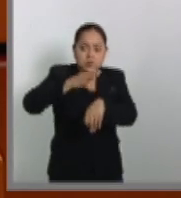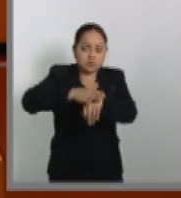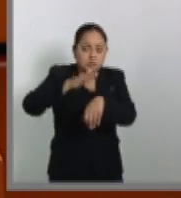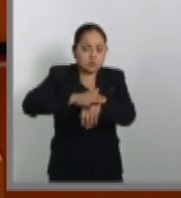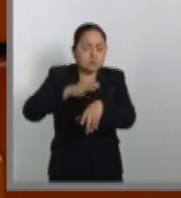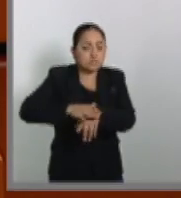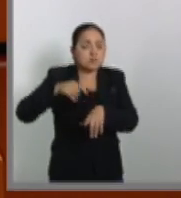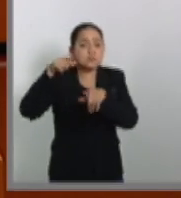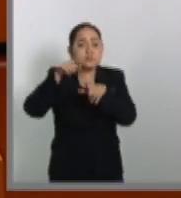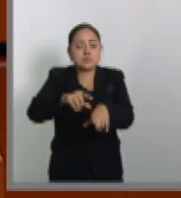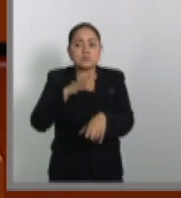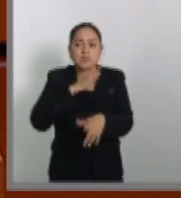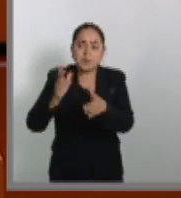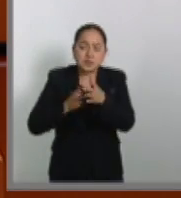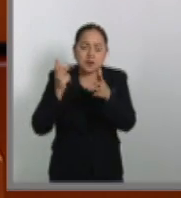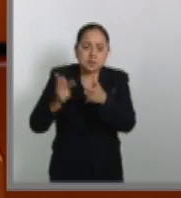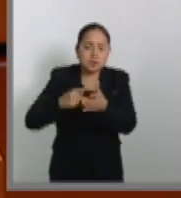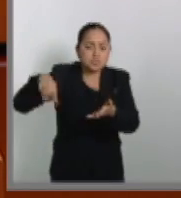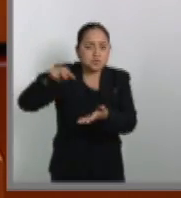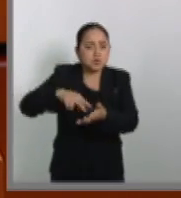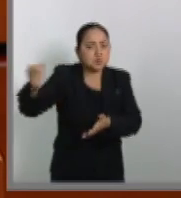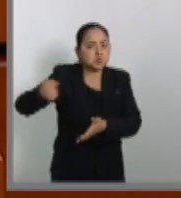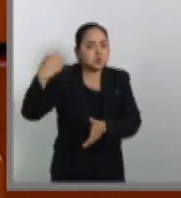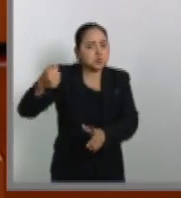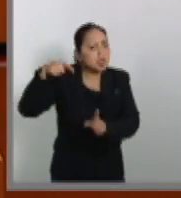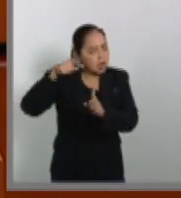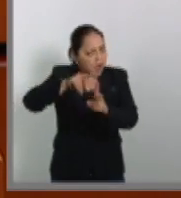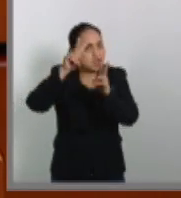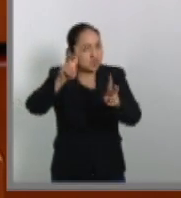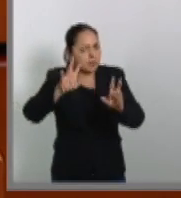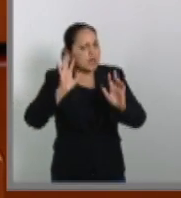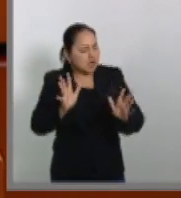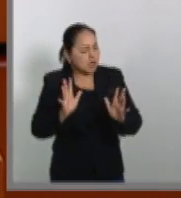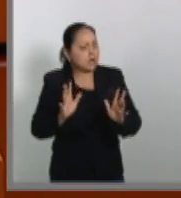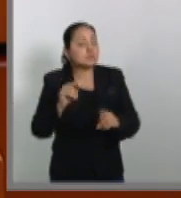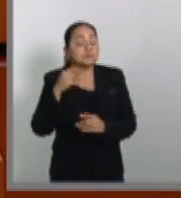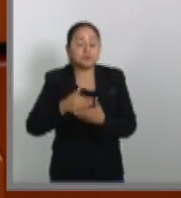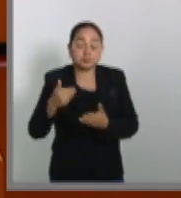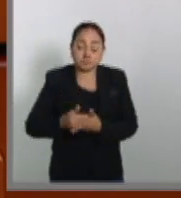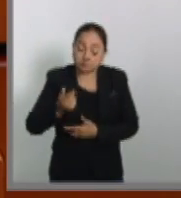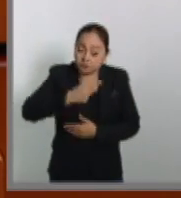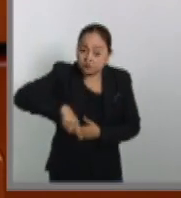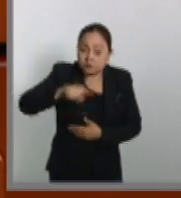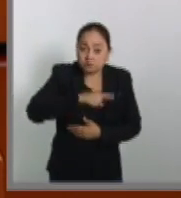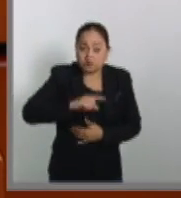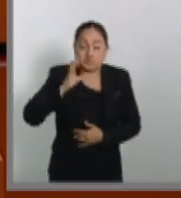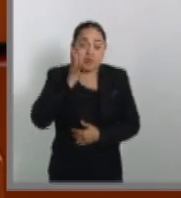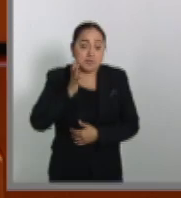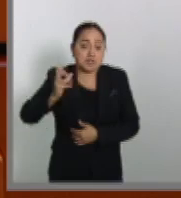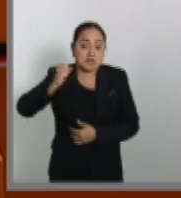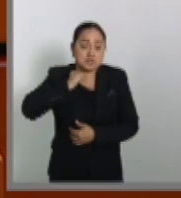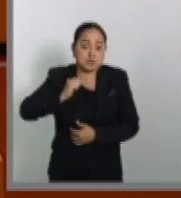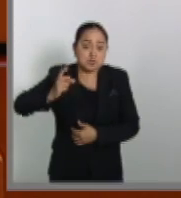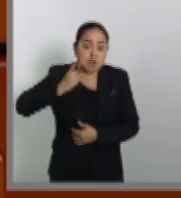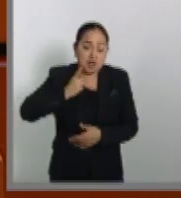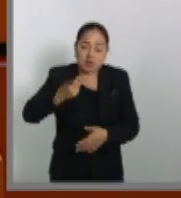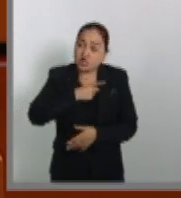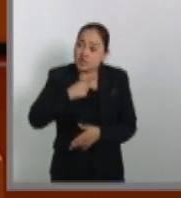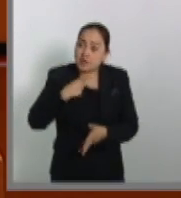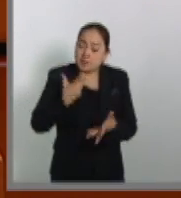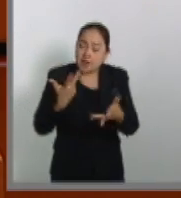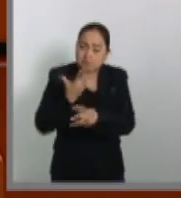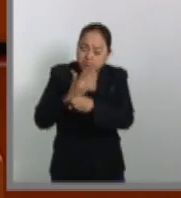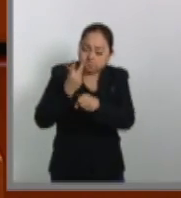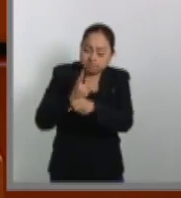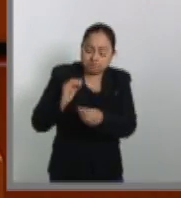en diversas ocasiones en el tema y es ahora nuestra oportunidad como Poder Legislativo de generar una acción que